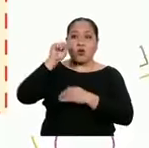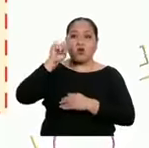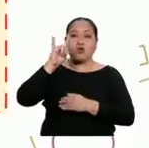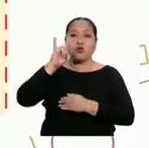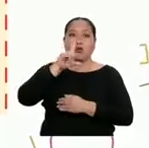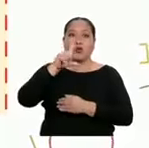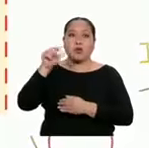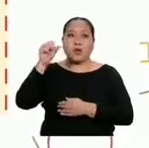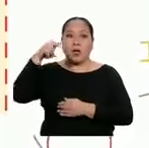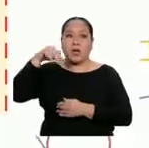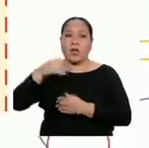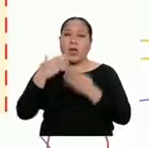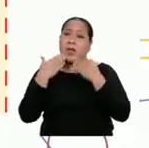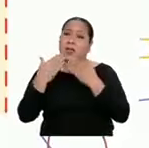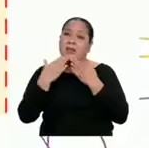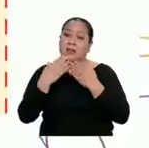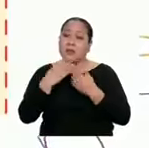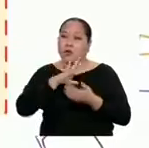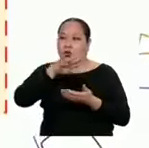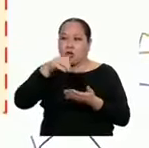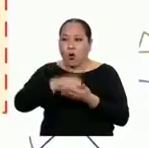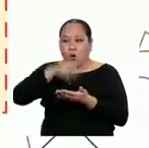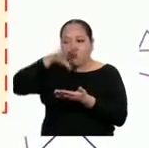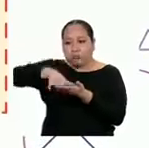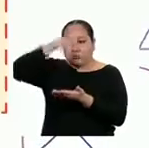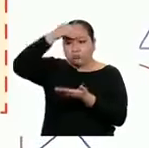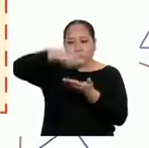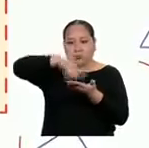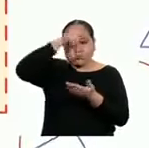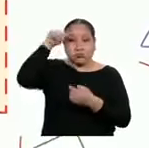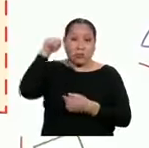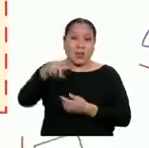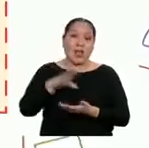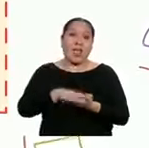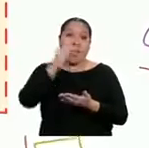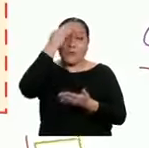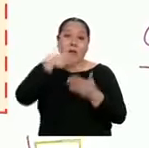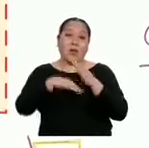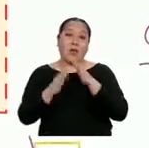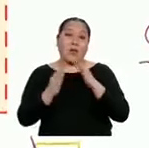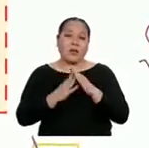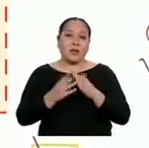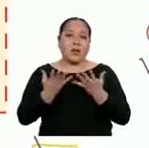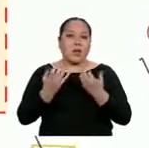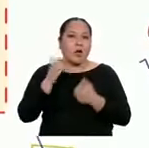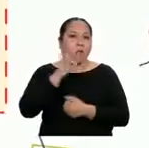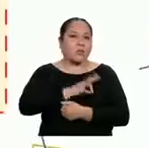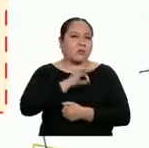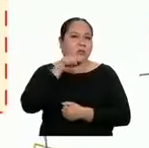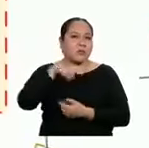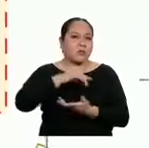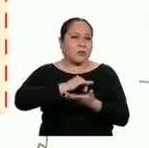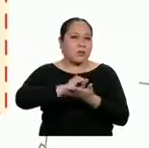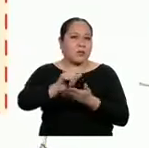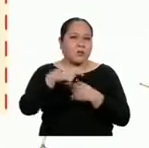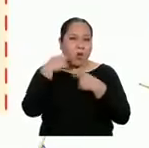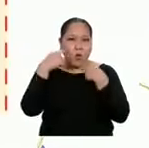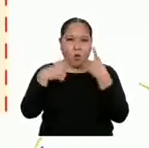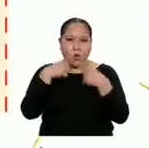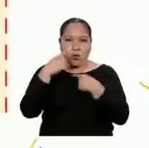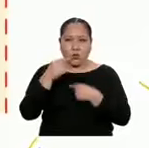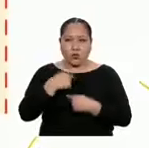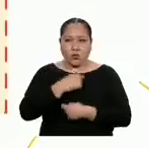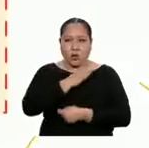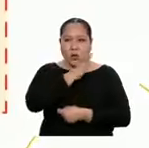Quiero agradecerles por las cosas que he venido aprendiendo con Aprendo en Casa. Quería aprovechar este mensaje para contarles que